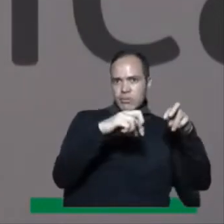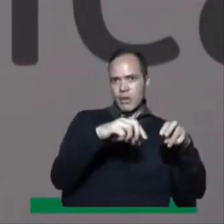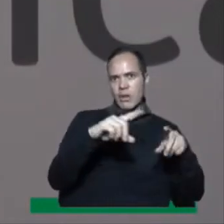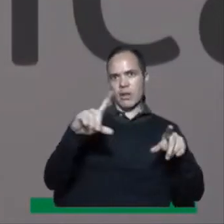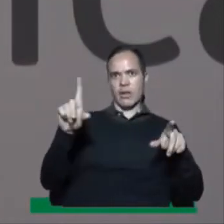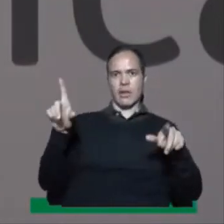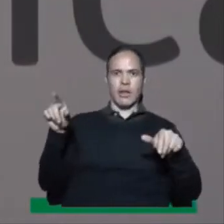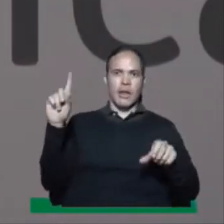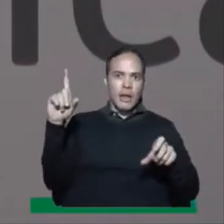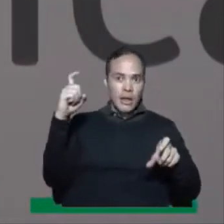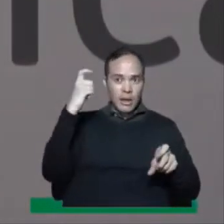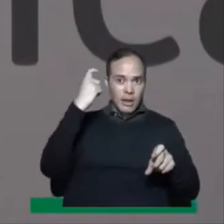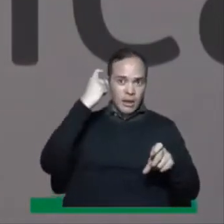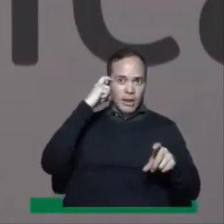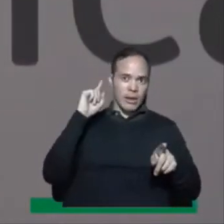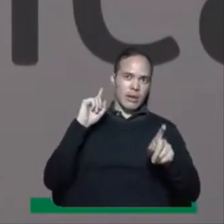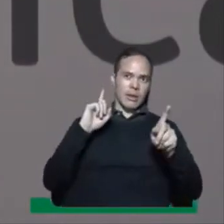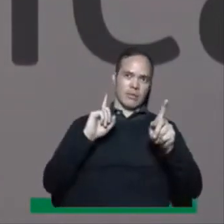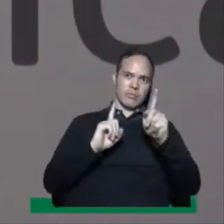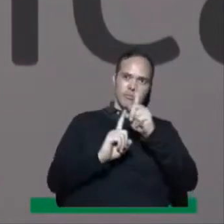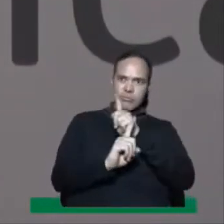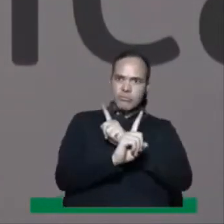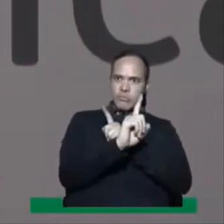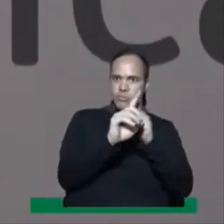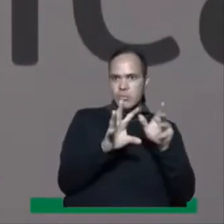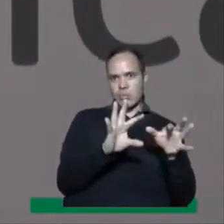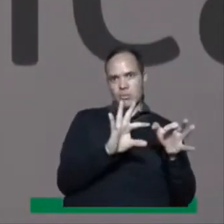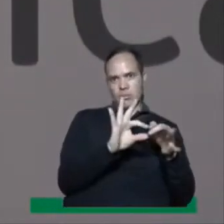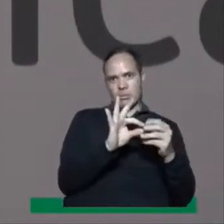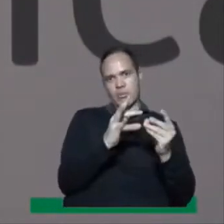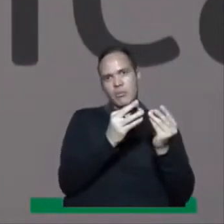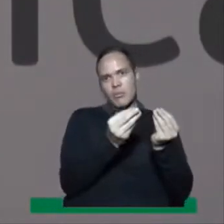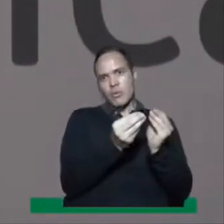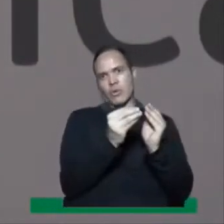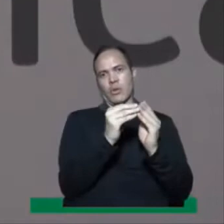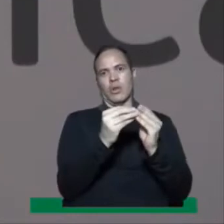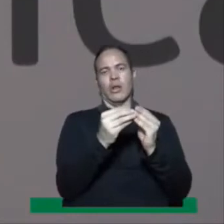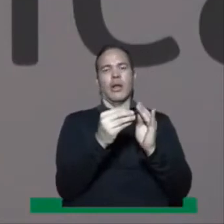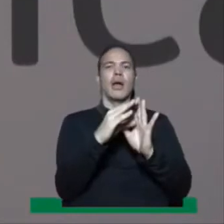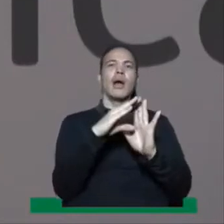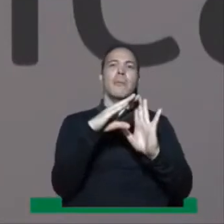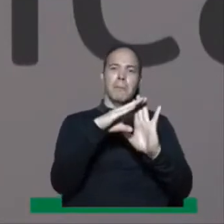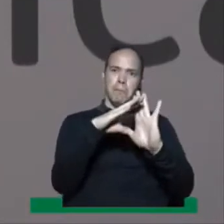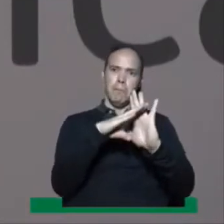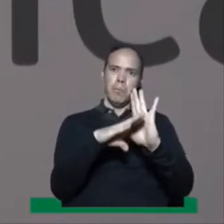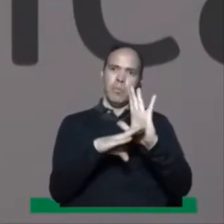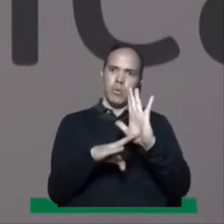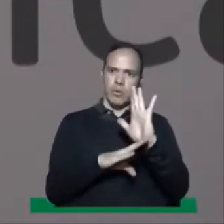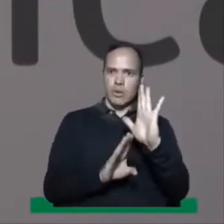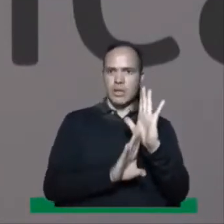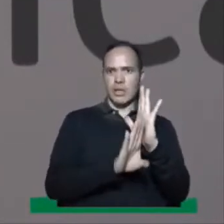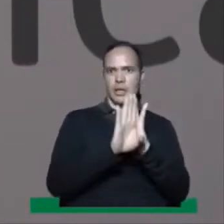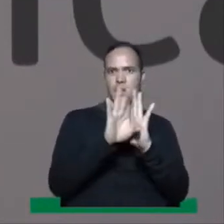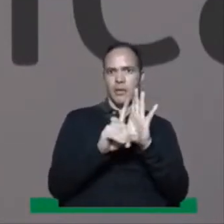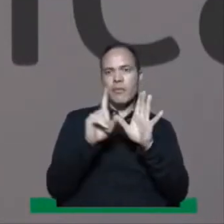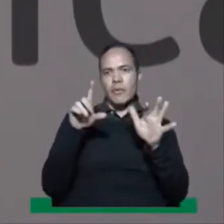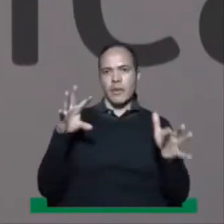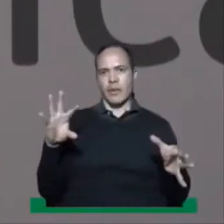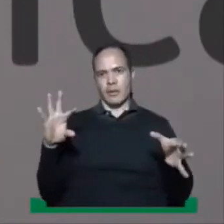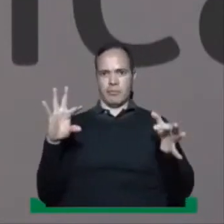consejo asesor presidencial en la política de desarrollo rural por lo tanto es clave la articulación